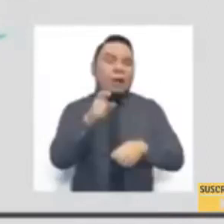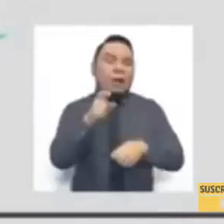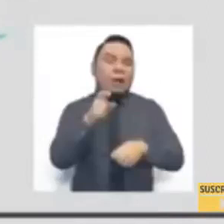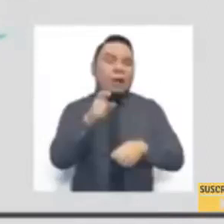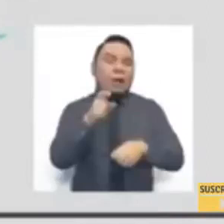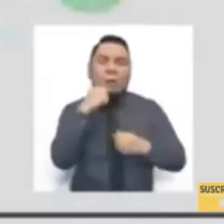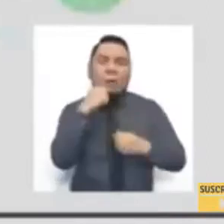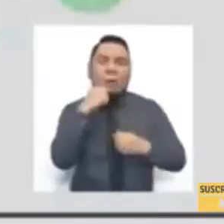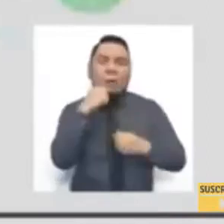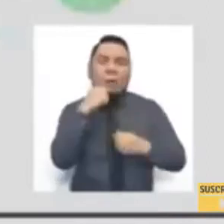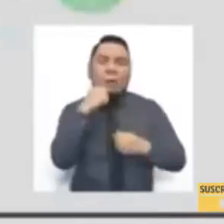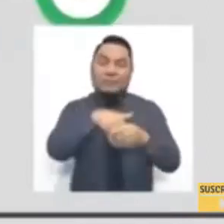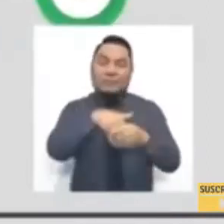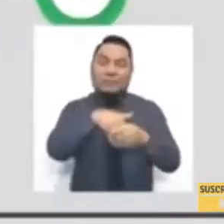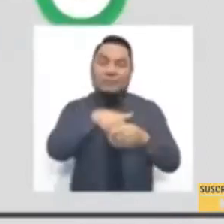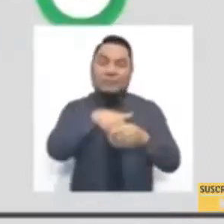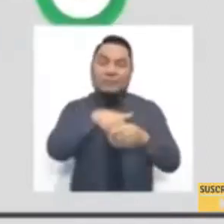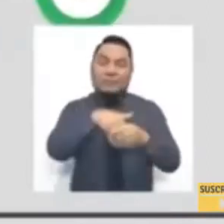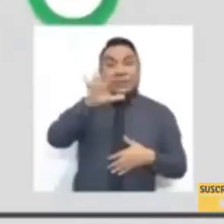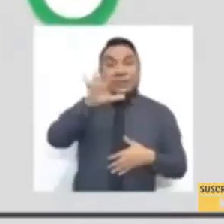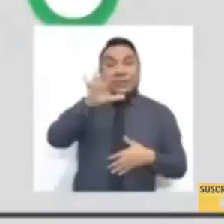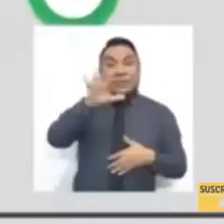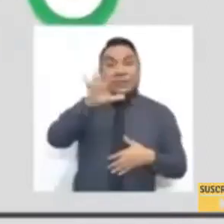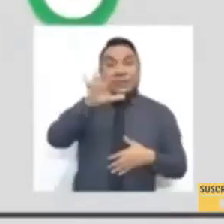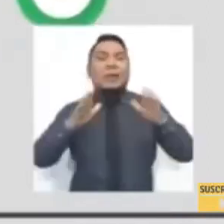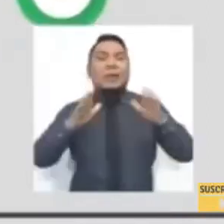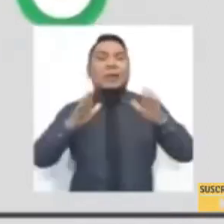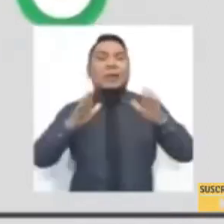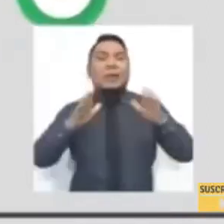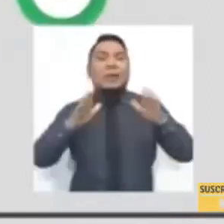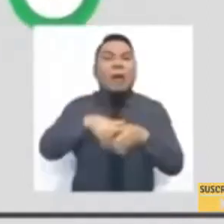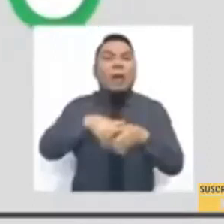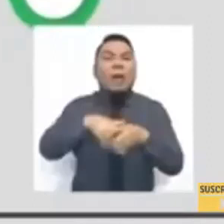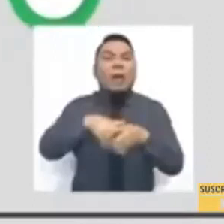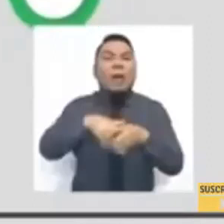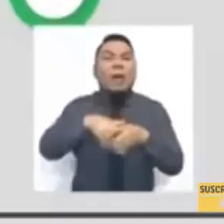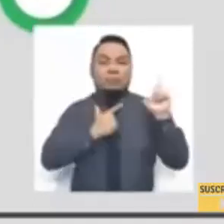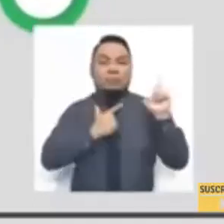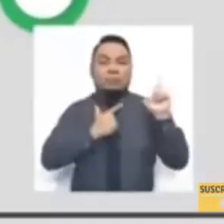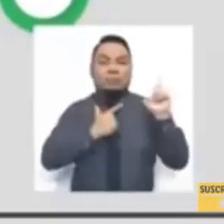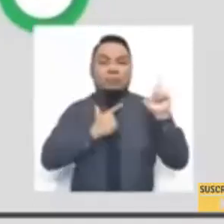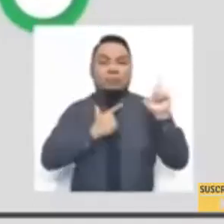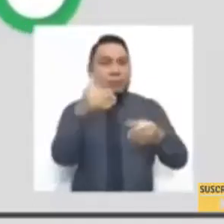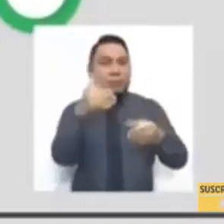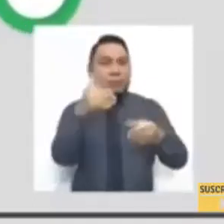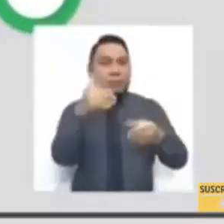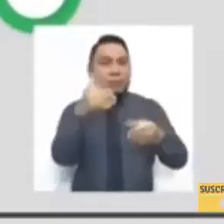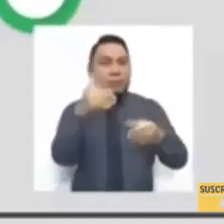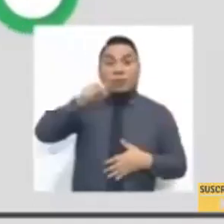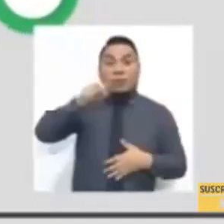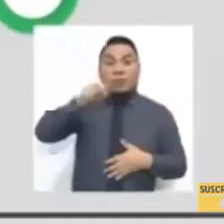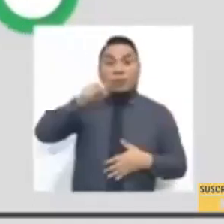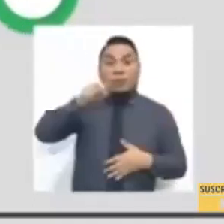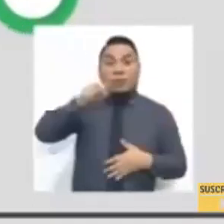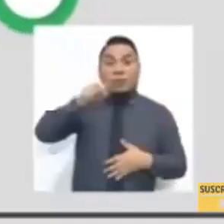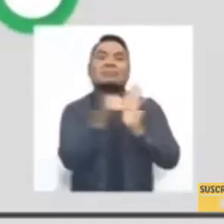sexo. En el 2005 se aprueba la ley que habilita el voto a policías y militares. Y en el 2020 se